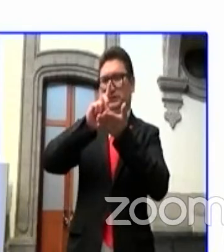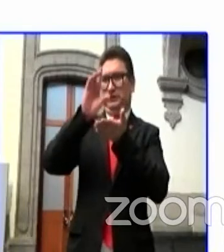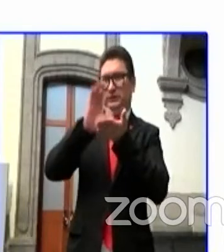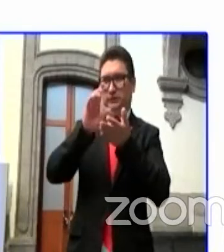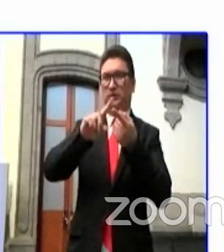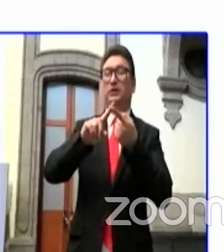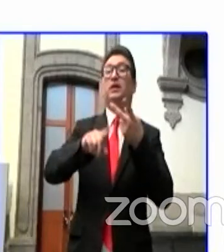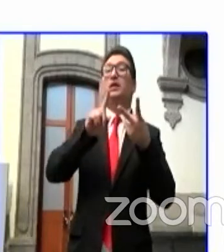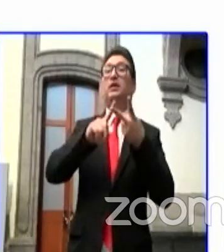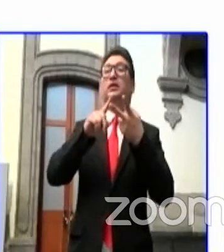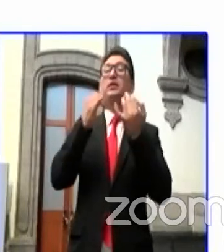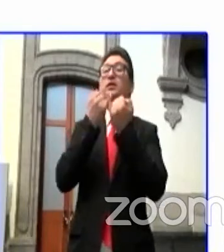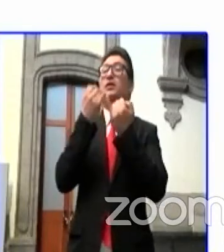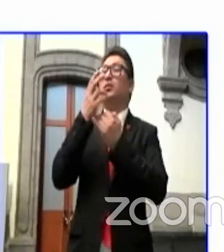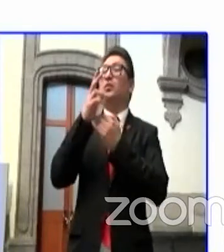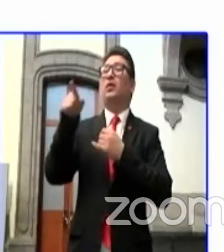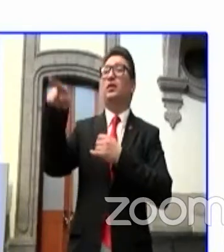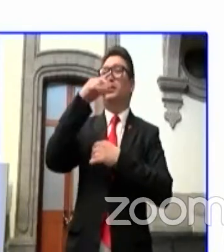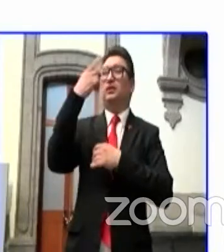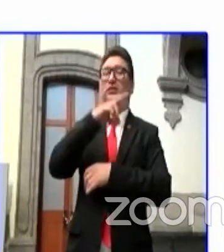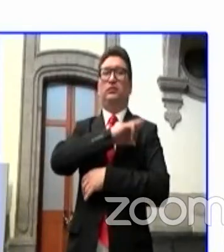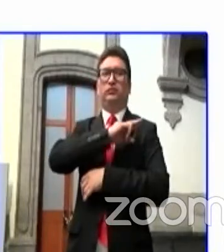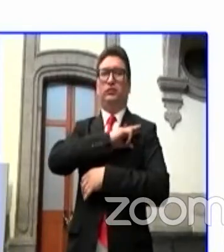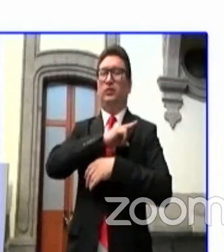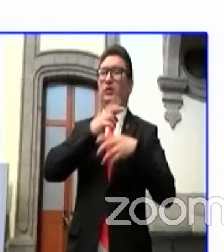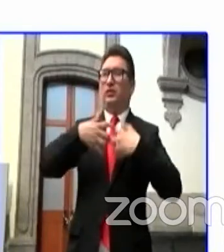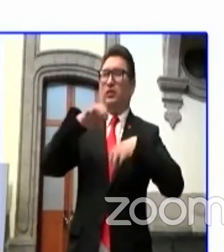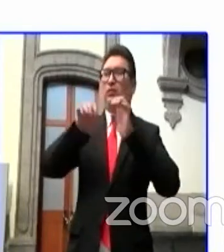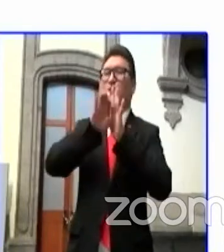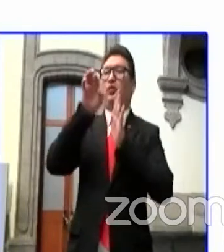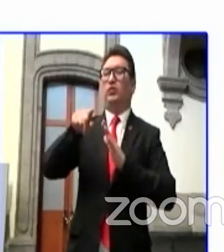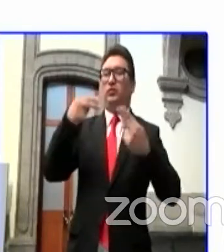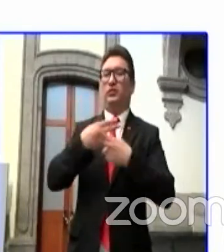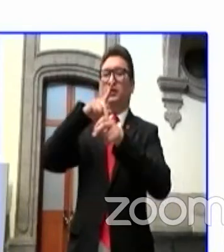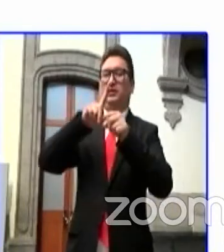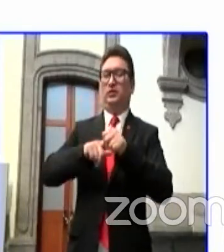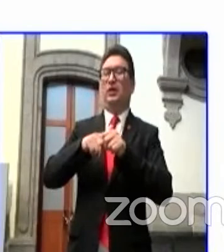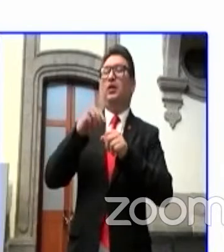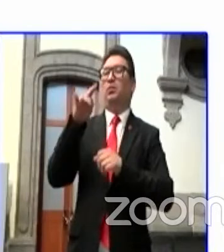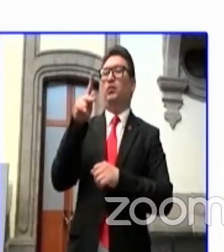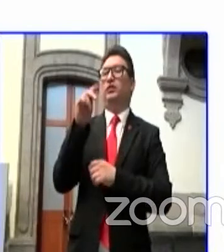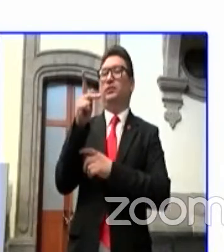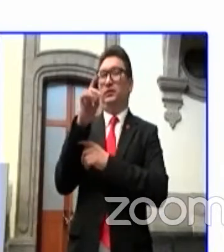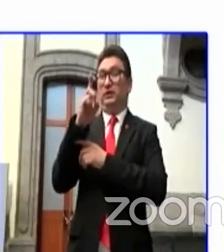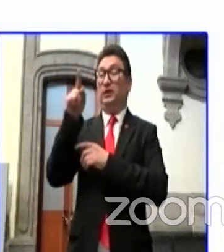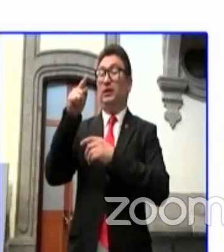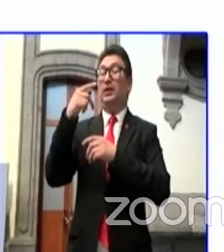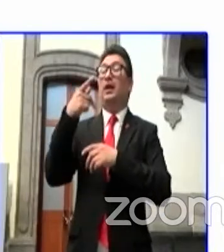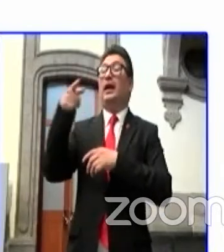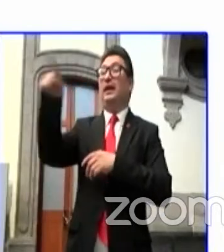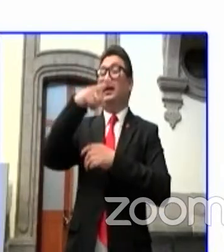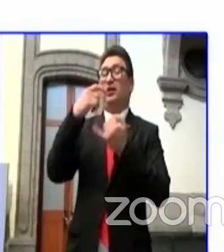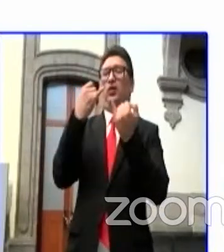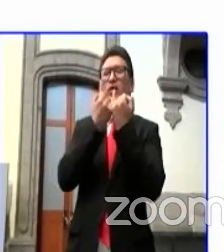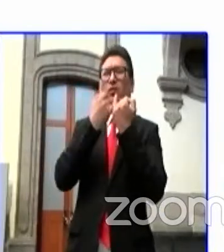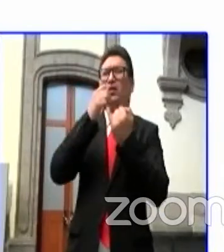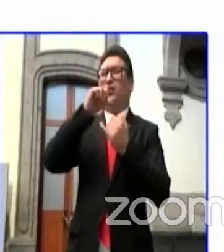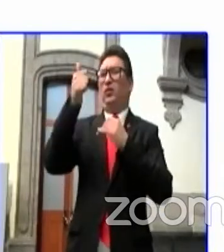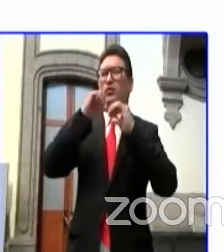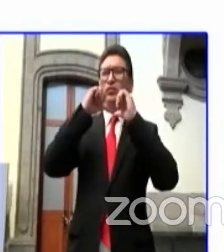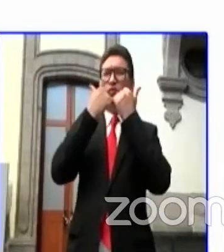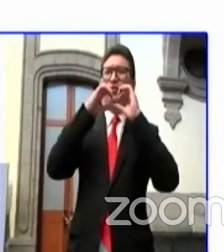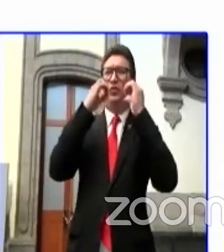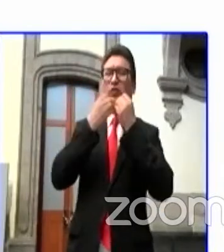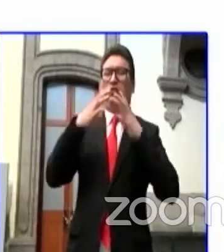está la iniciativa privada representada por Nacional Monte de Piedad, pero sabemos que detrás Hay muchas otras organizaciones como